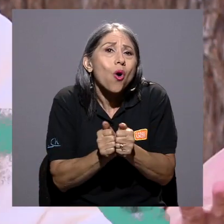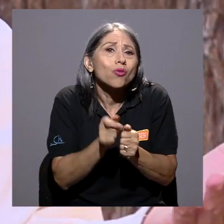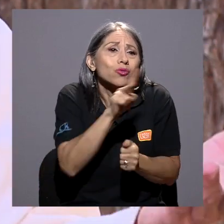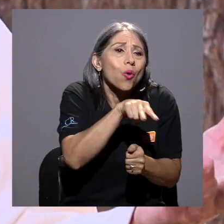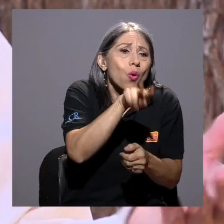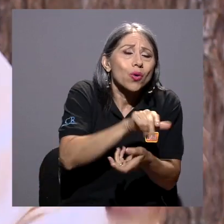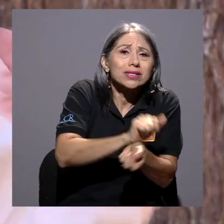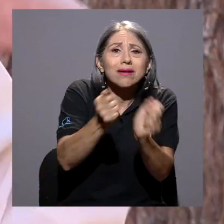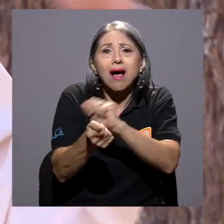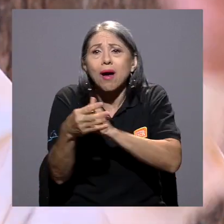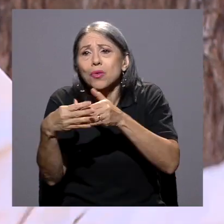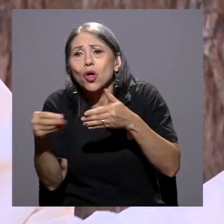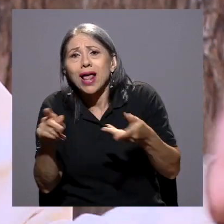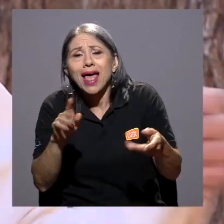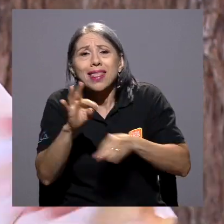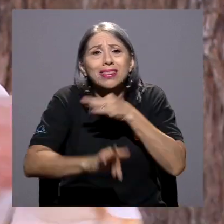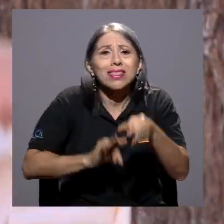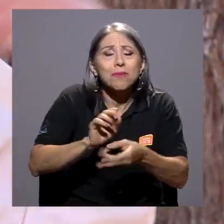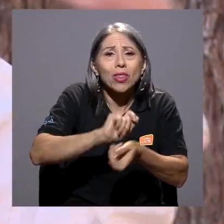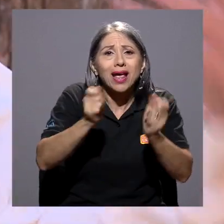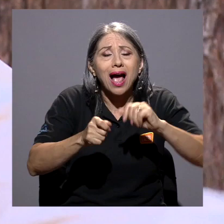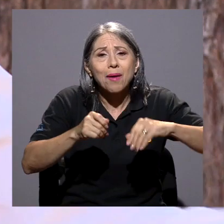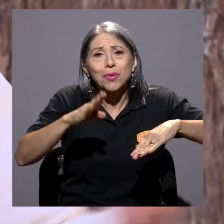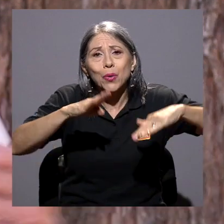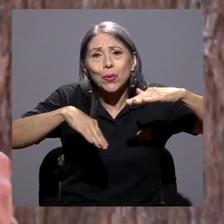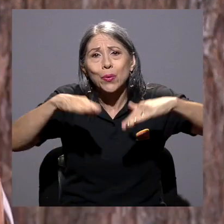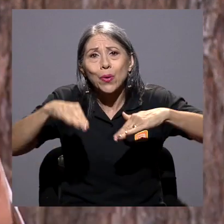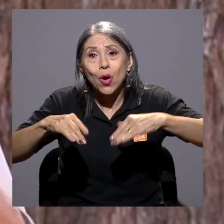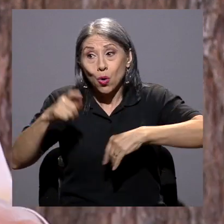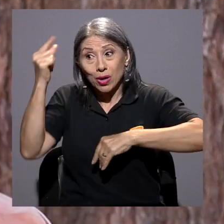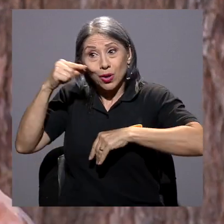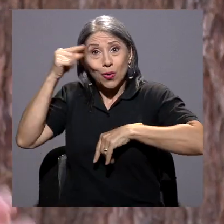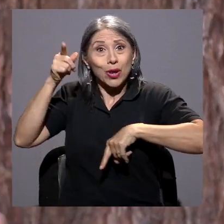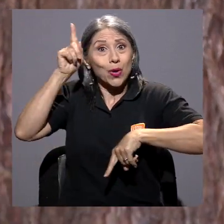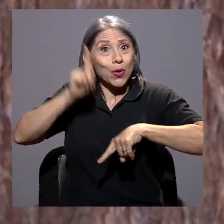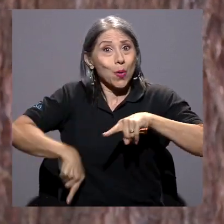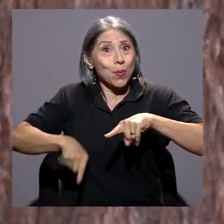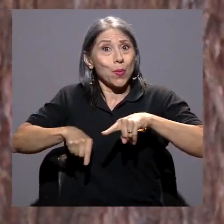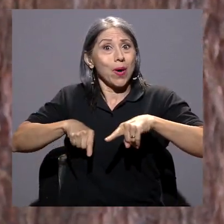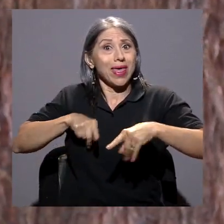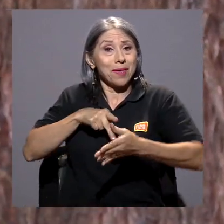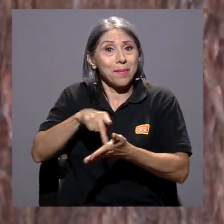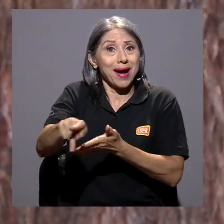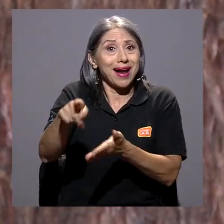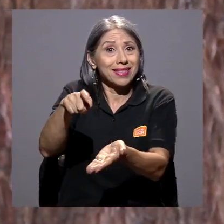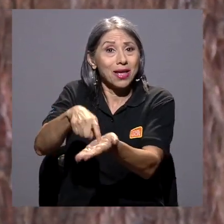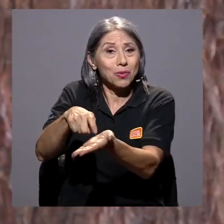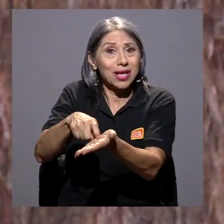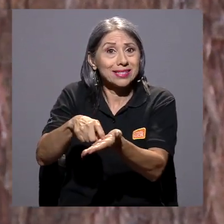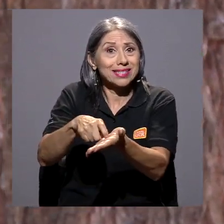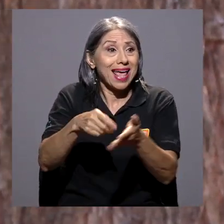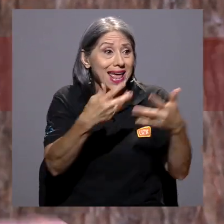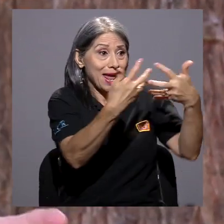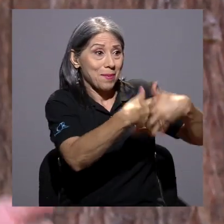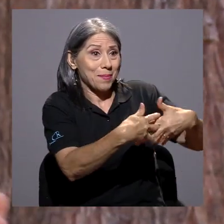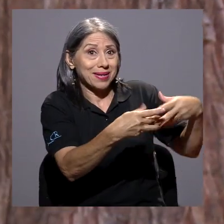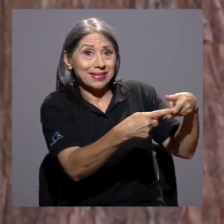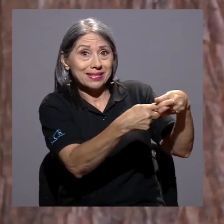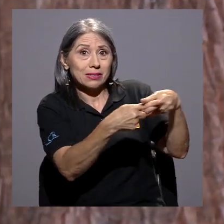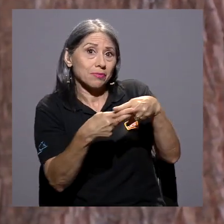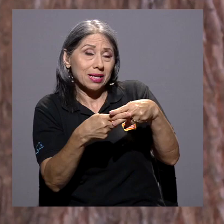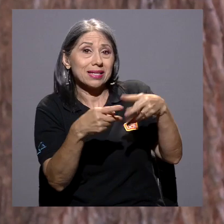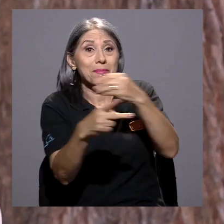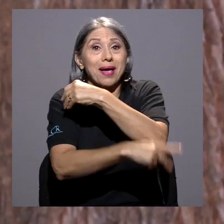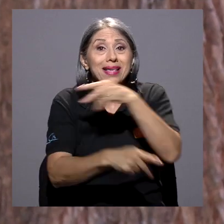de cambio. En el momento en que el gobierno no puede hacer frente a sus deudas, los que en este momento le prestan al gobierno podrían dejar de prestarle y